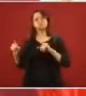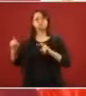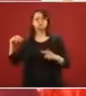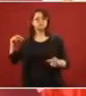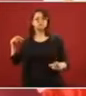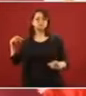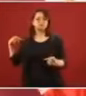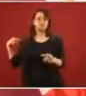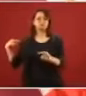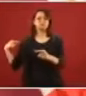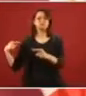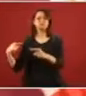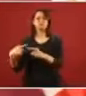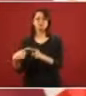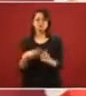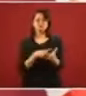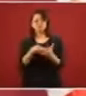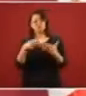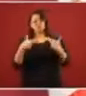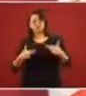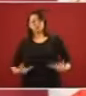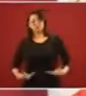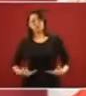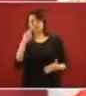cuando se violaban derechos humanos.